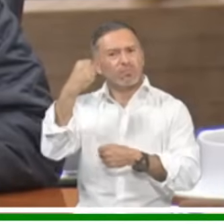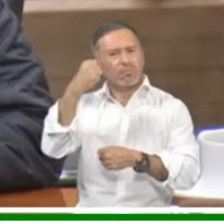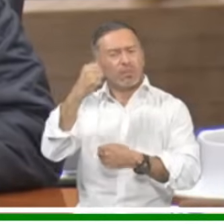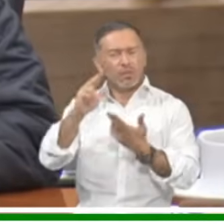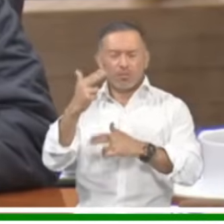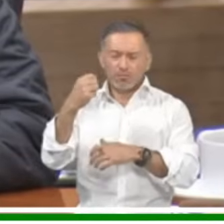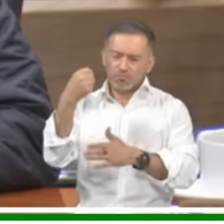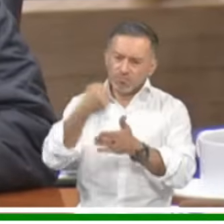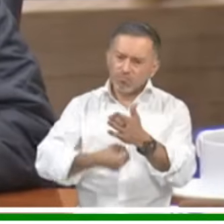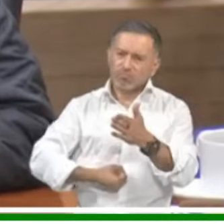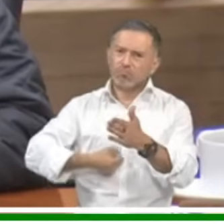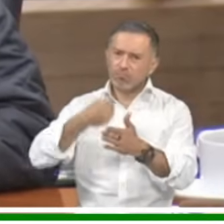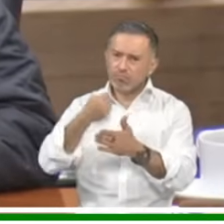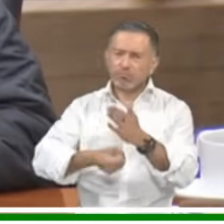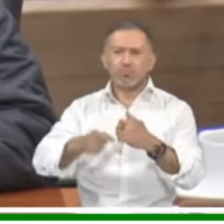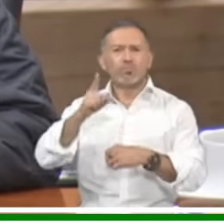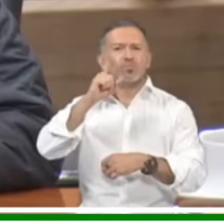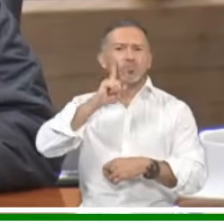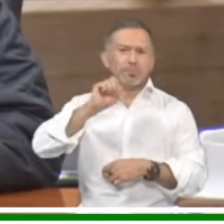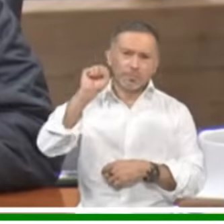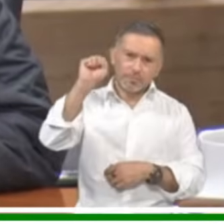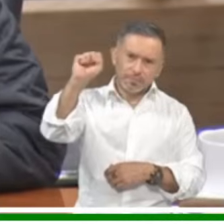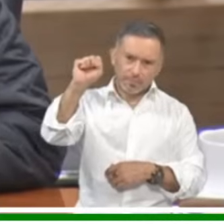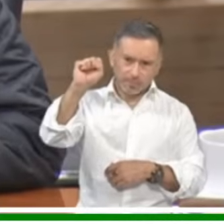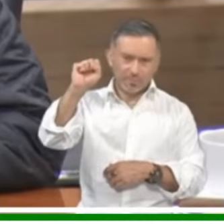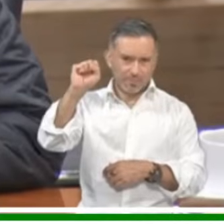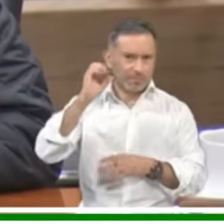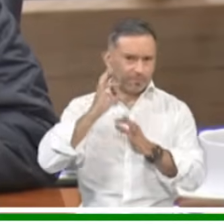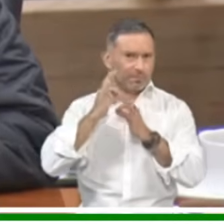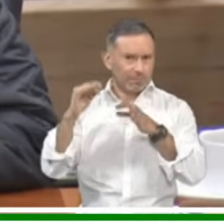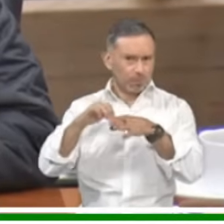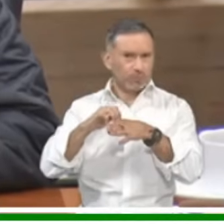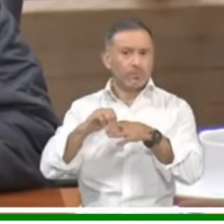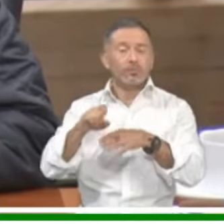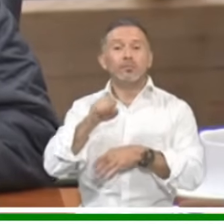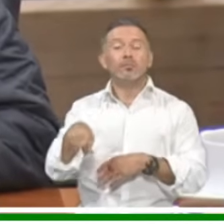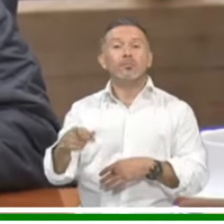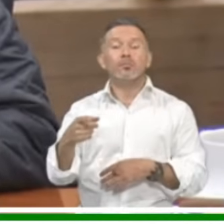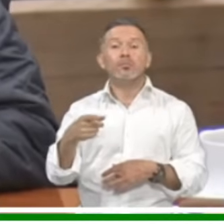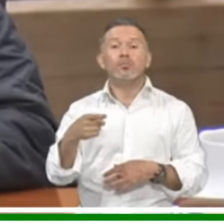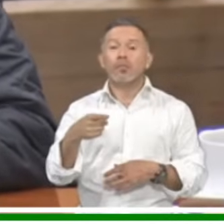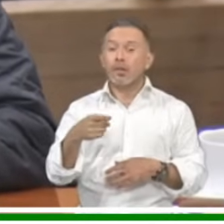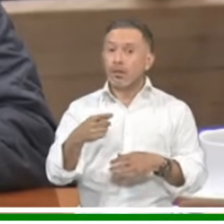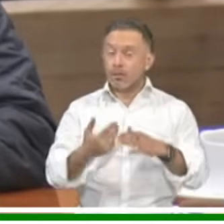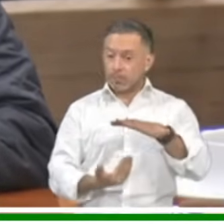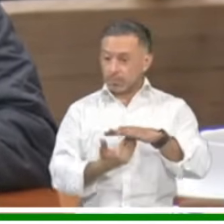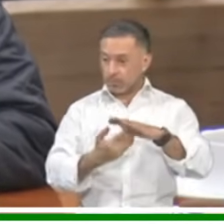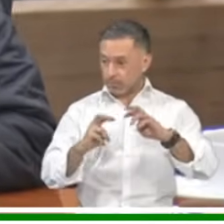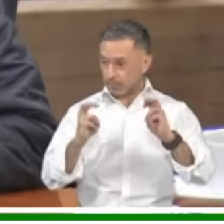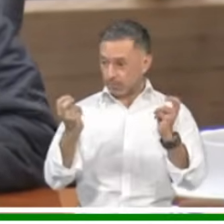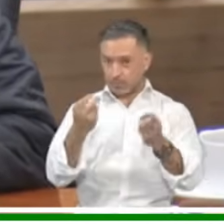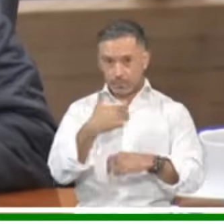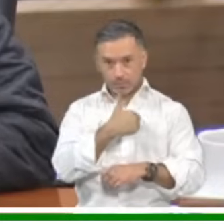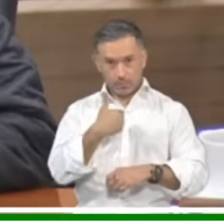la causa feminista, las y los integrantes de esta mesa, pero